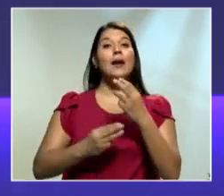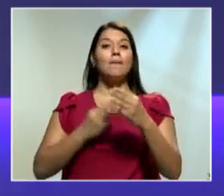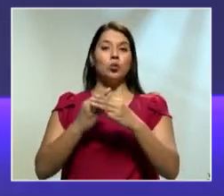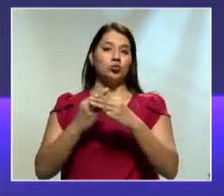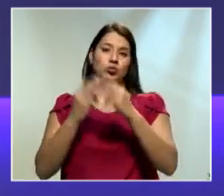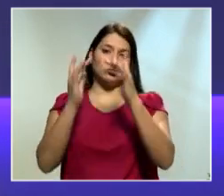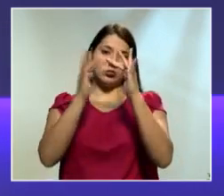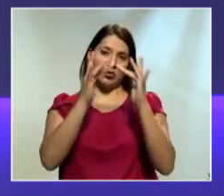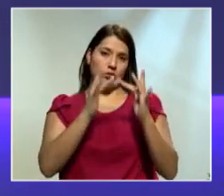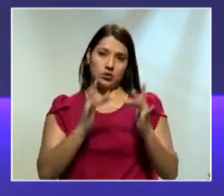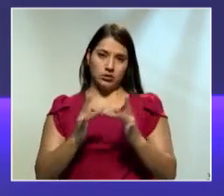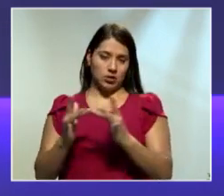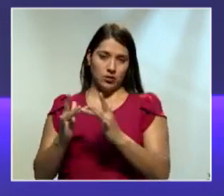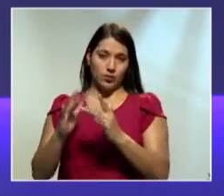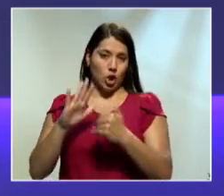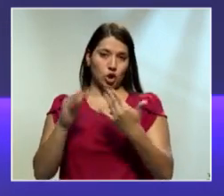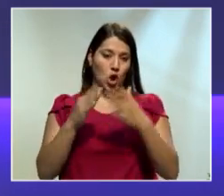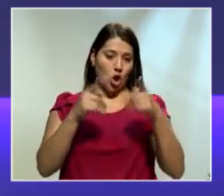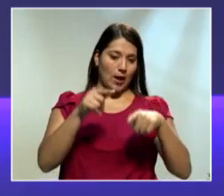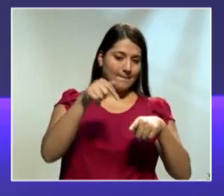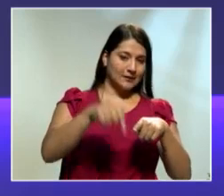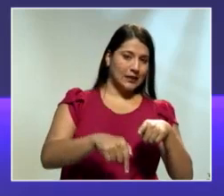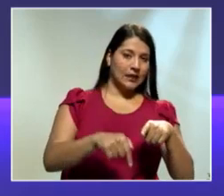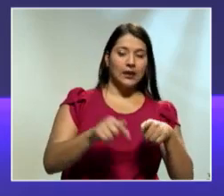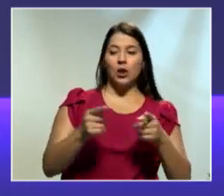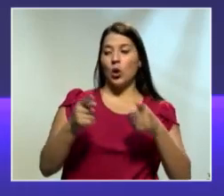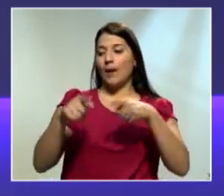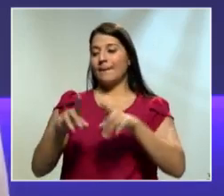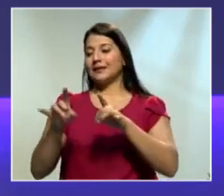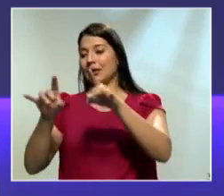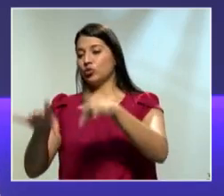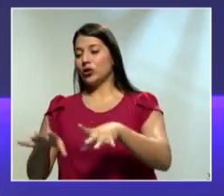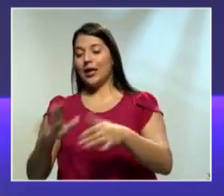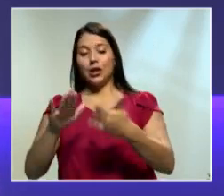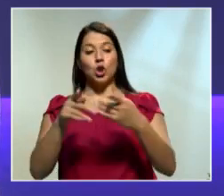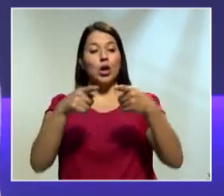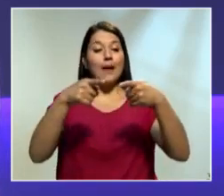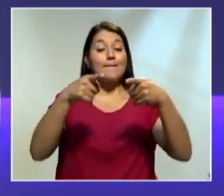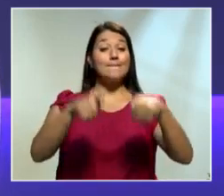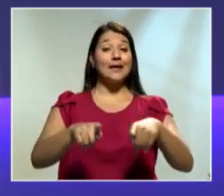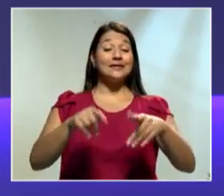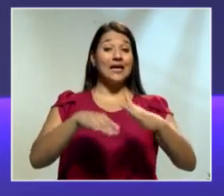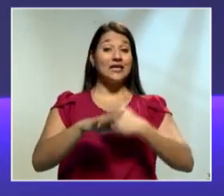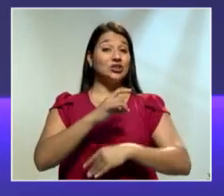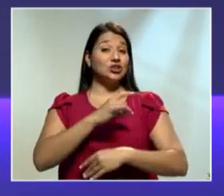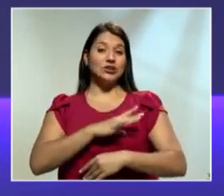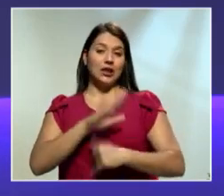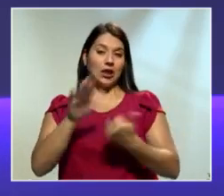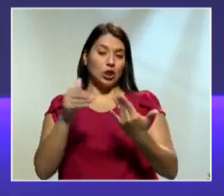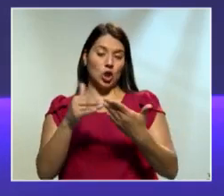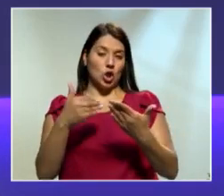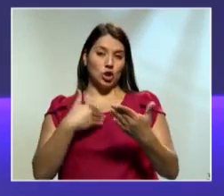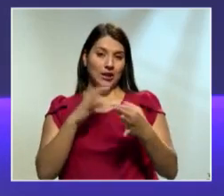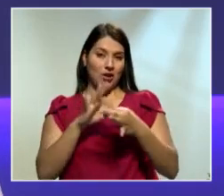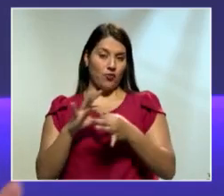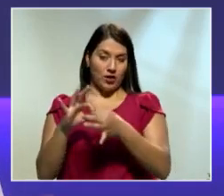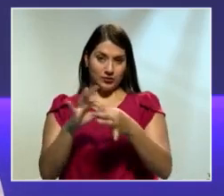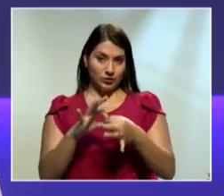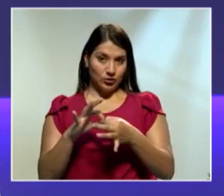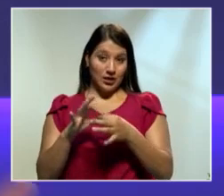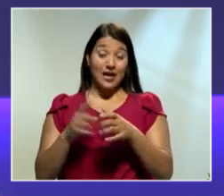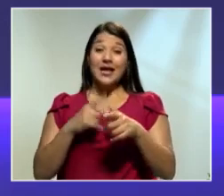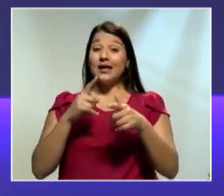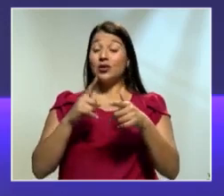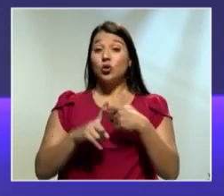¿verdad? Lo que ocurre aquí, lo que ocurre en Australia, lo que ocurre en Chile, todo está relacionado. Por lo tanto, las acciones que no se están tomando en